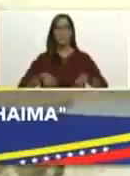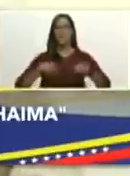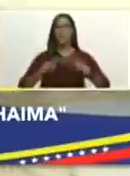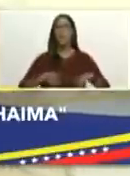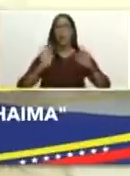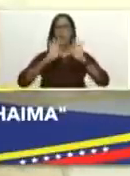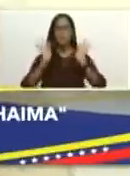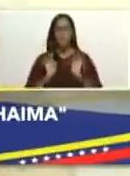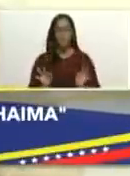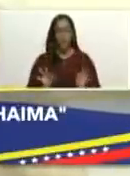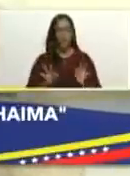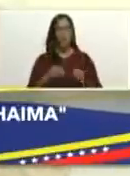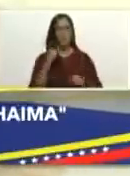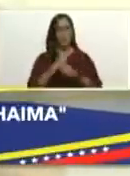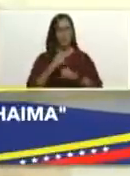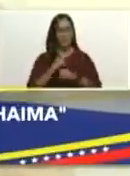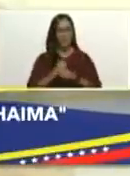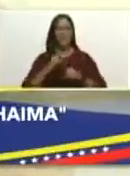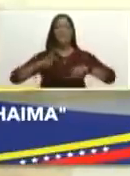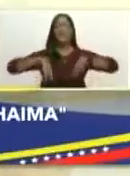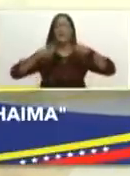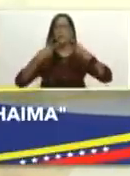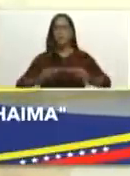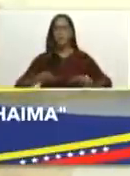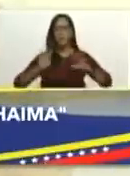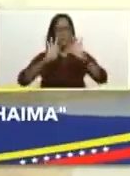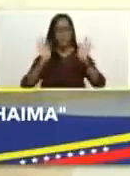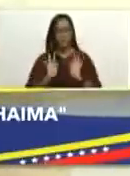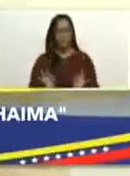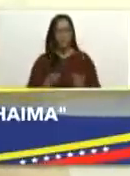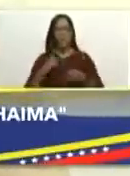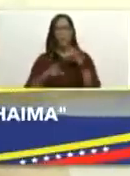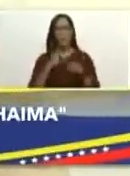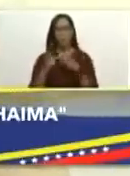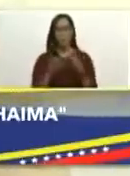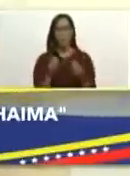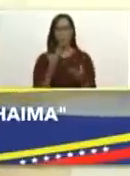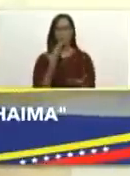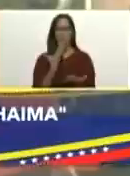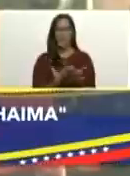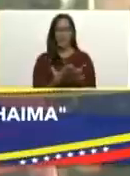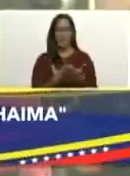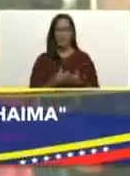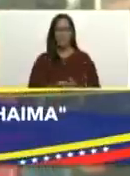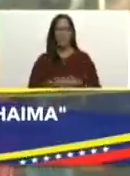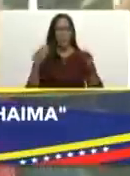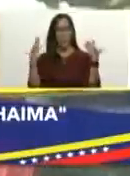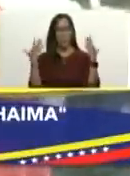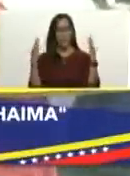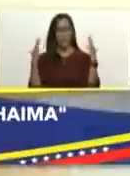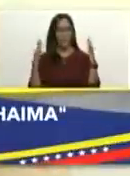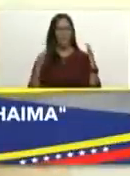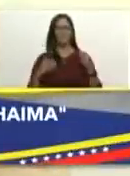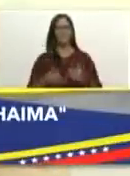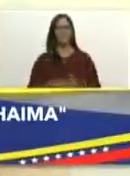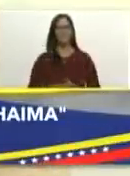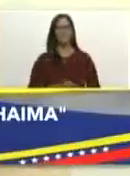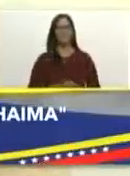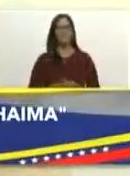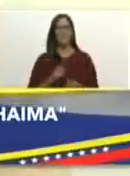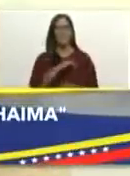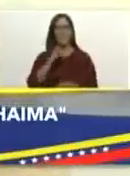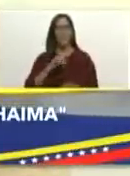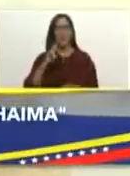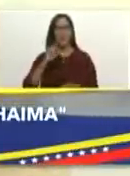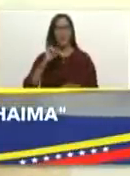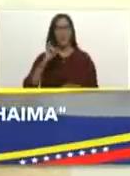de gestión, las nuevas formas de trabajo, las nuevas formas de producción. Muchas gracias, Luis Gustavo. Gracias. Un aplauso. Saludos. Igual está